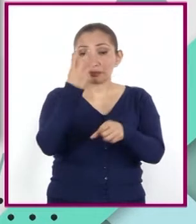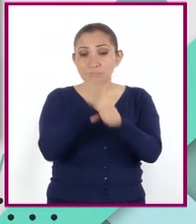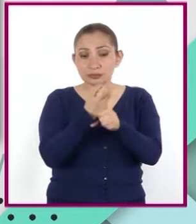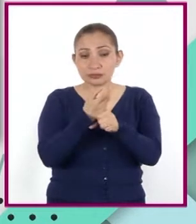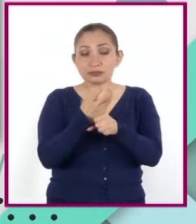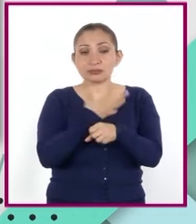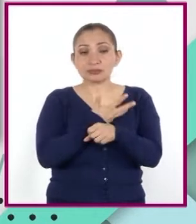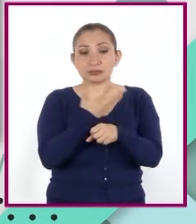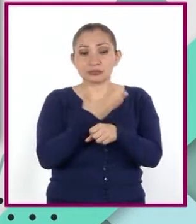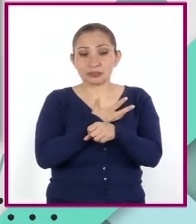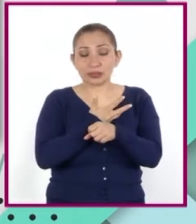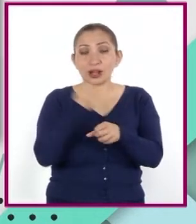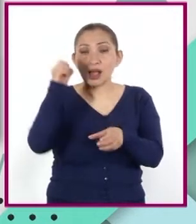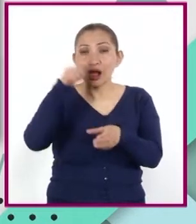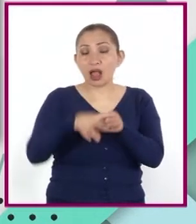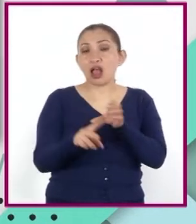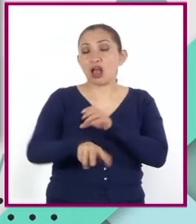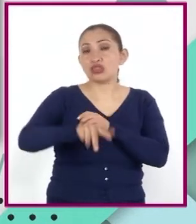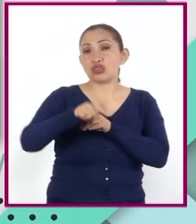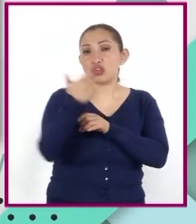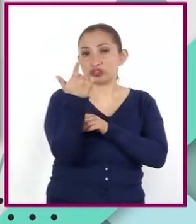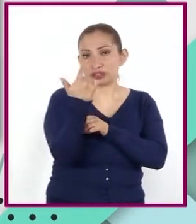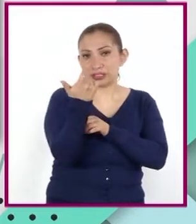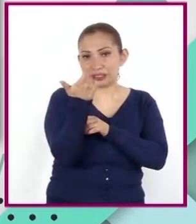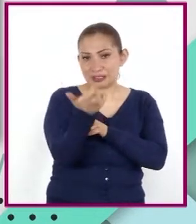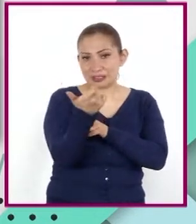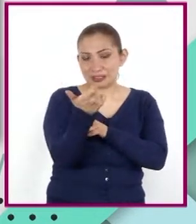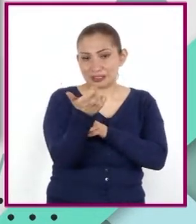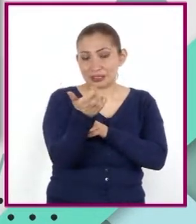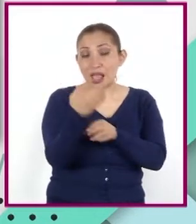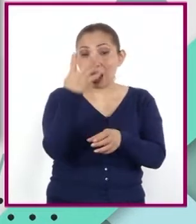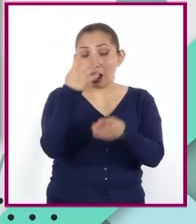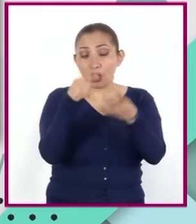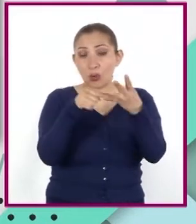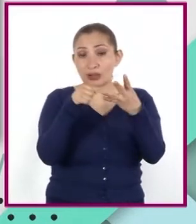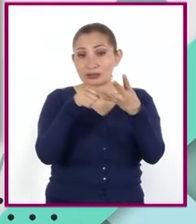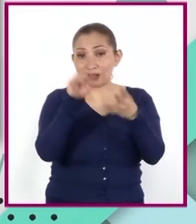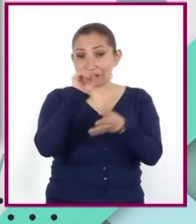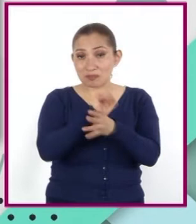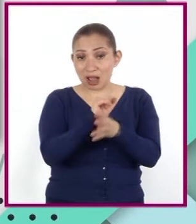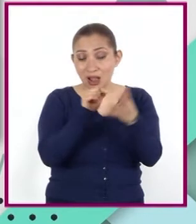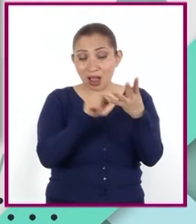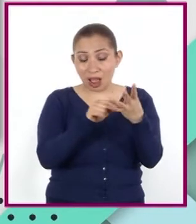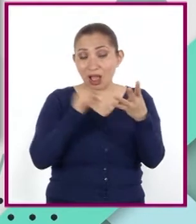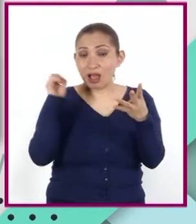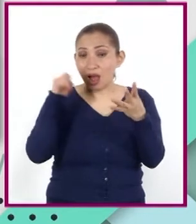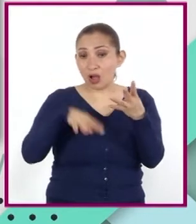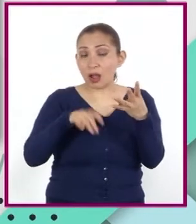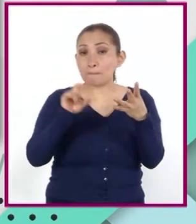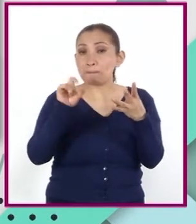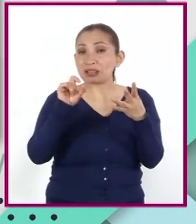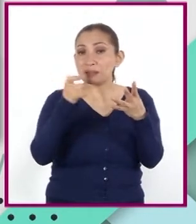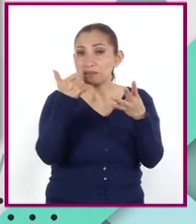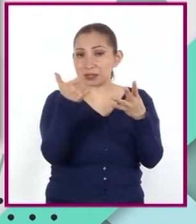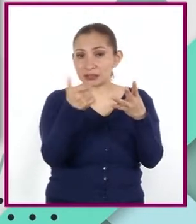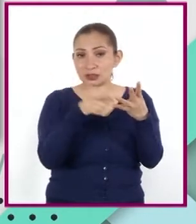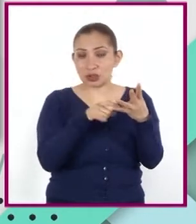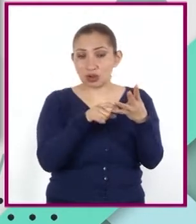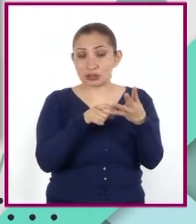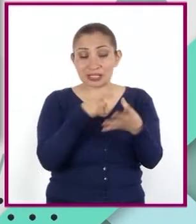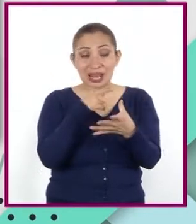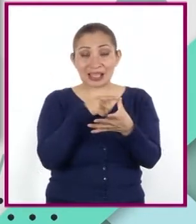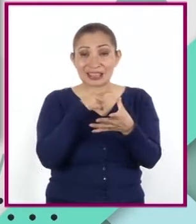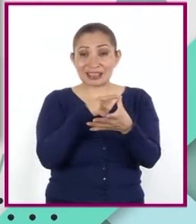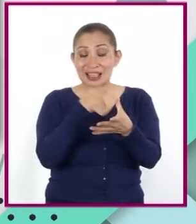semana tenemos el ahorro de 12 pesos. En la cuarta semana tenemos ya un ahorro de 20 pesos. Y en la